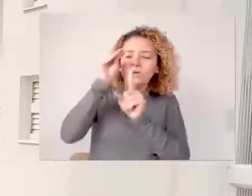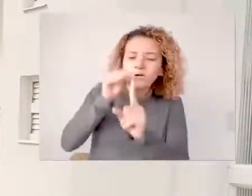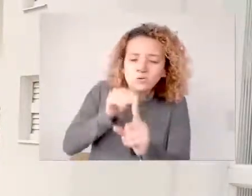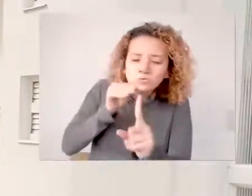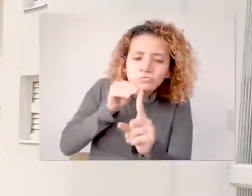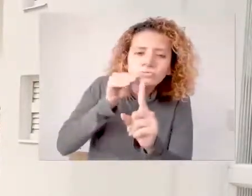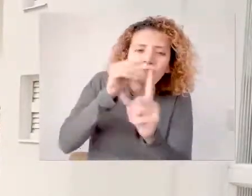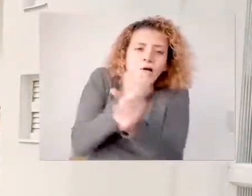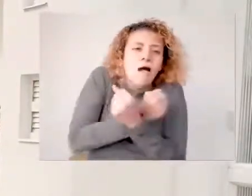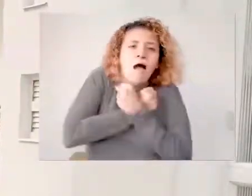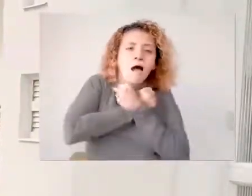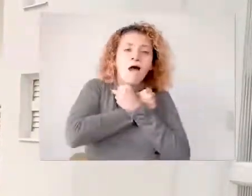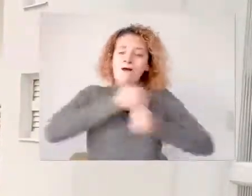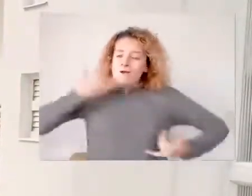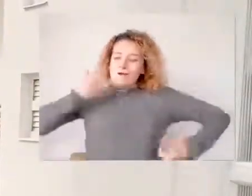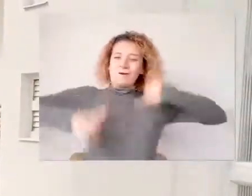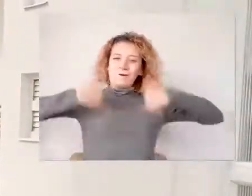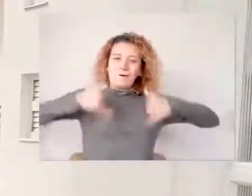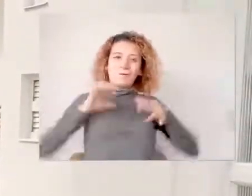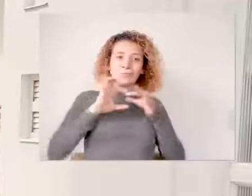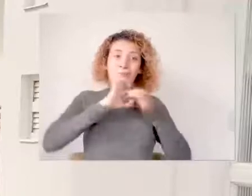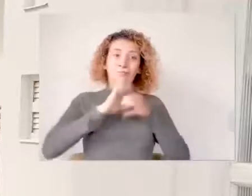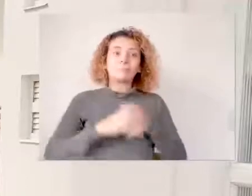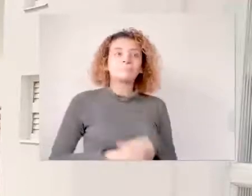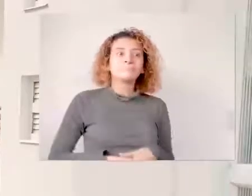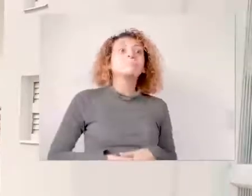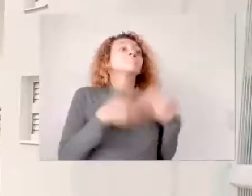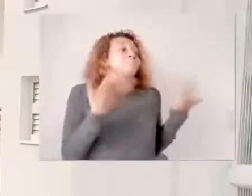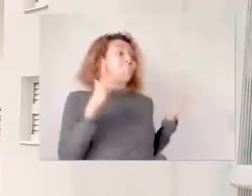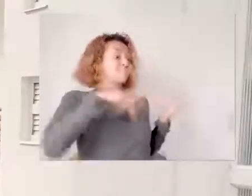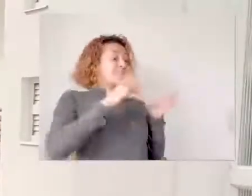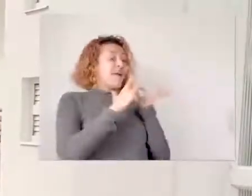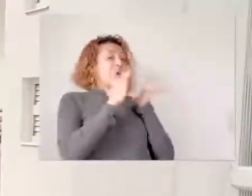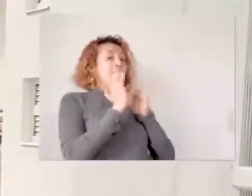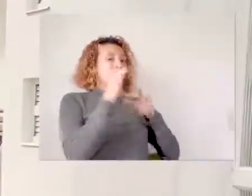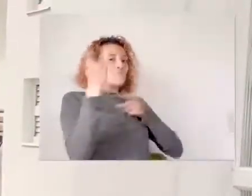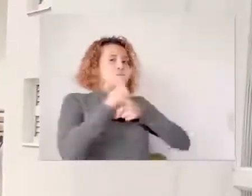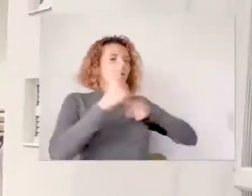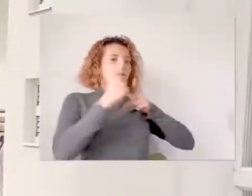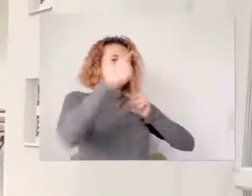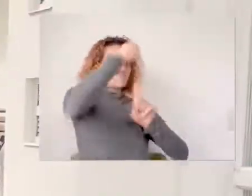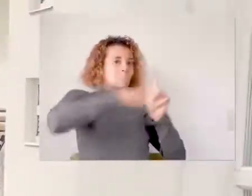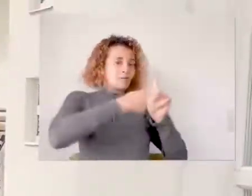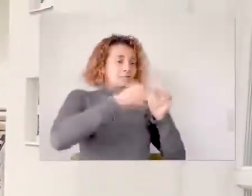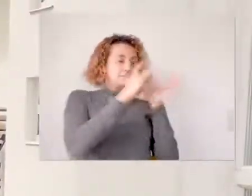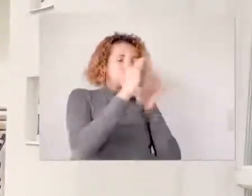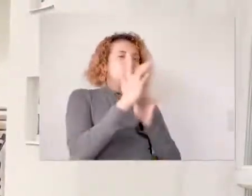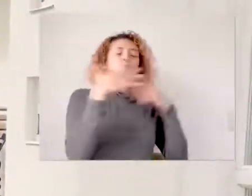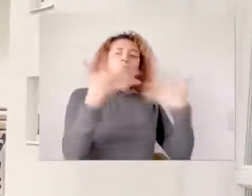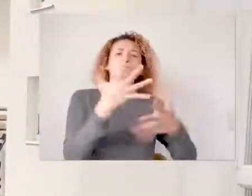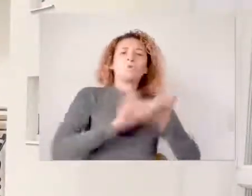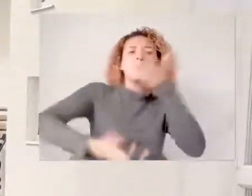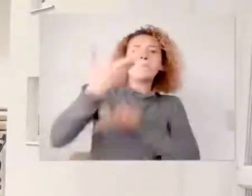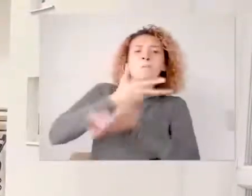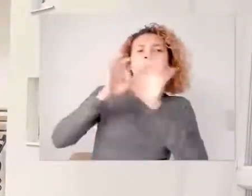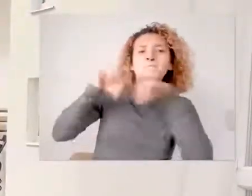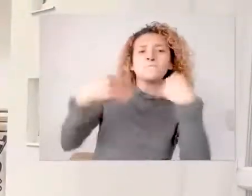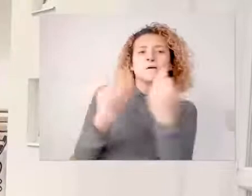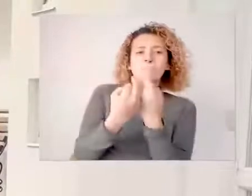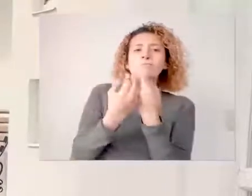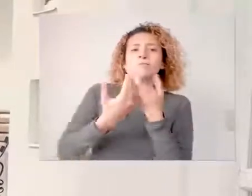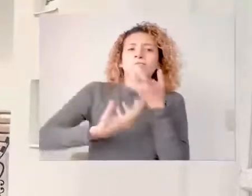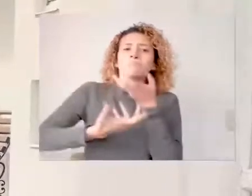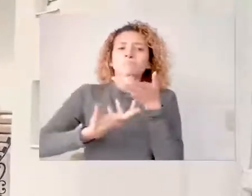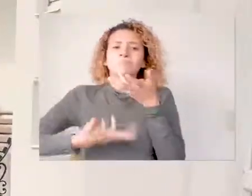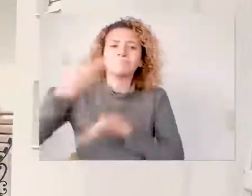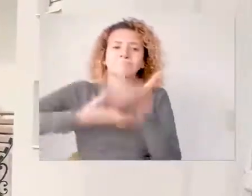Cuéntamonos, somos fuertes. Por eso, especialmente este mes de abril, estamos invitando a compartir en familia, a disfrutar